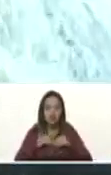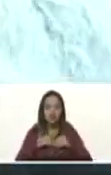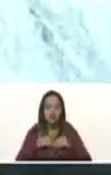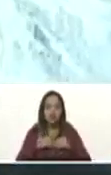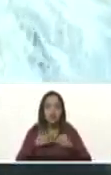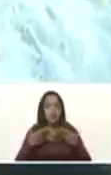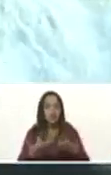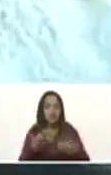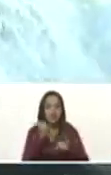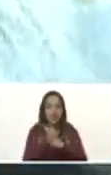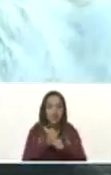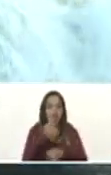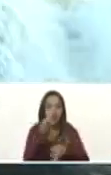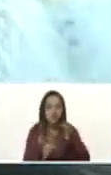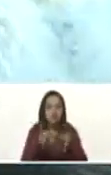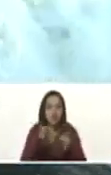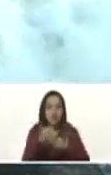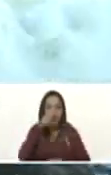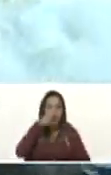de los pueblos.